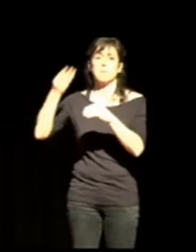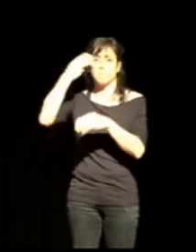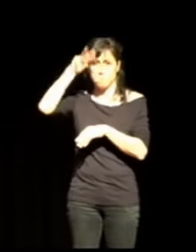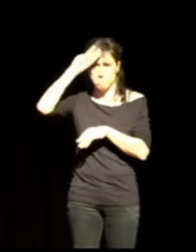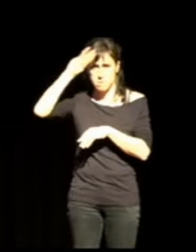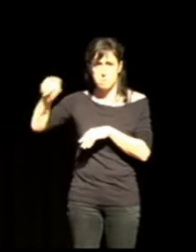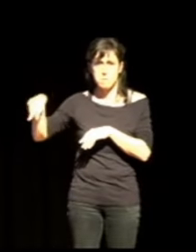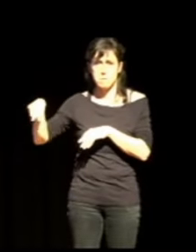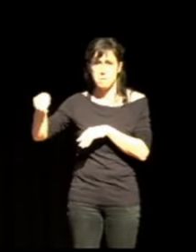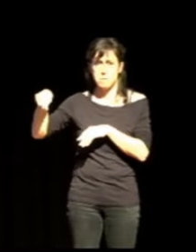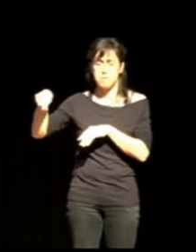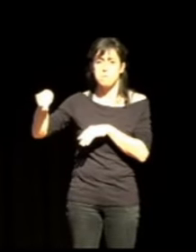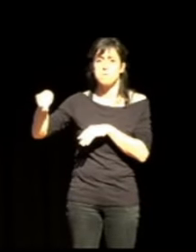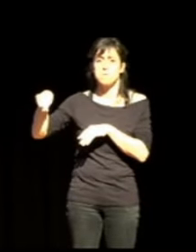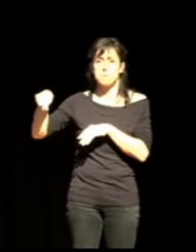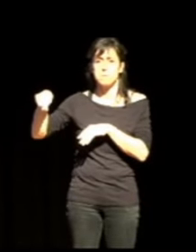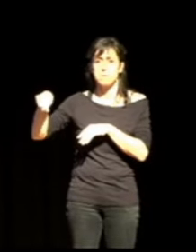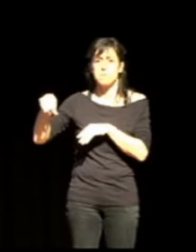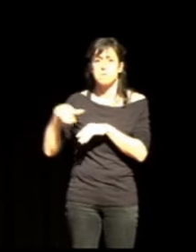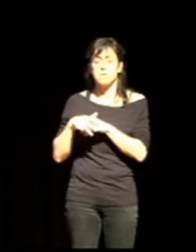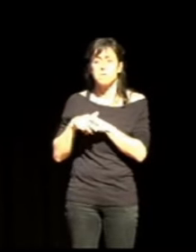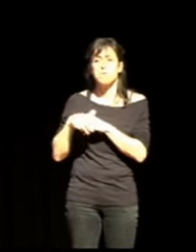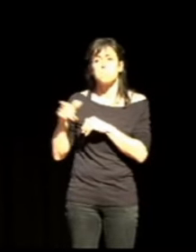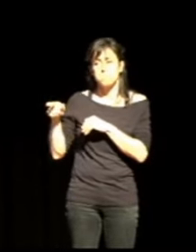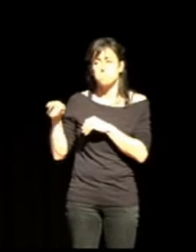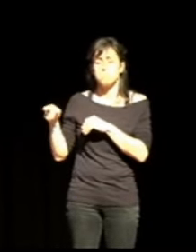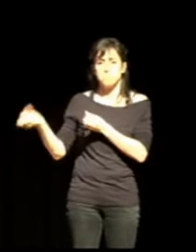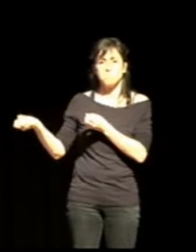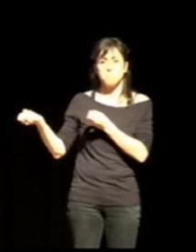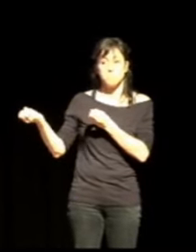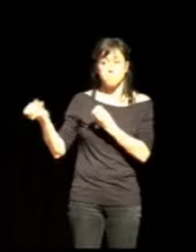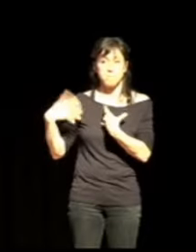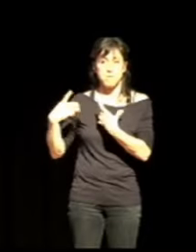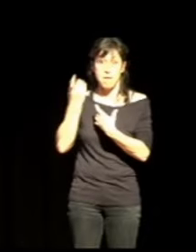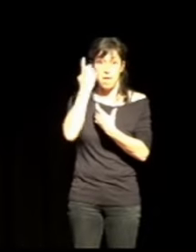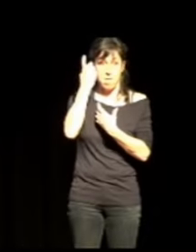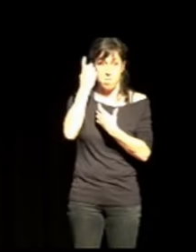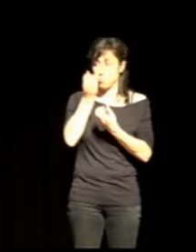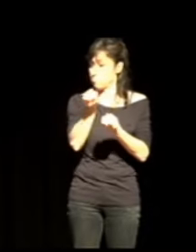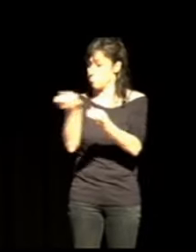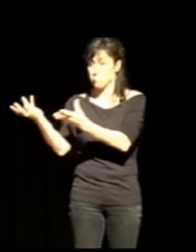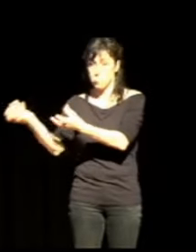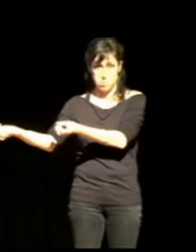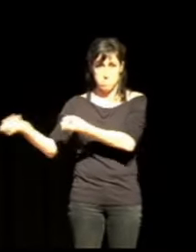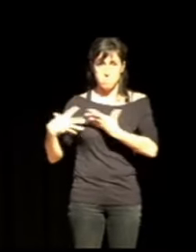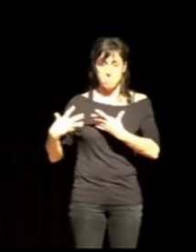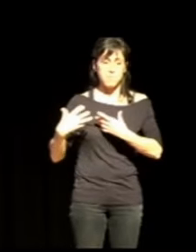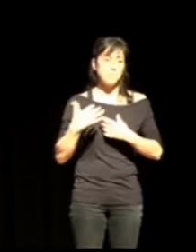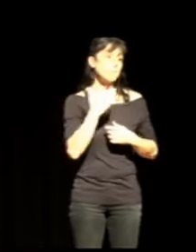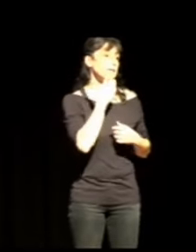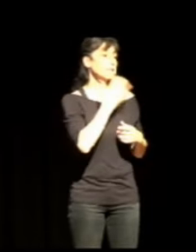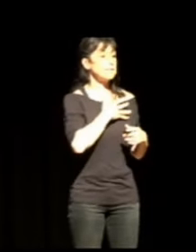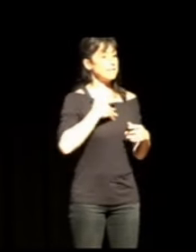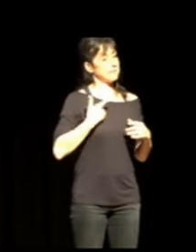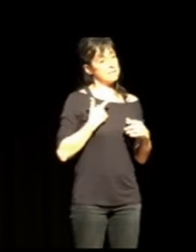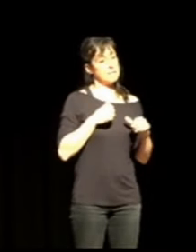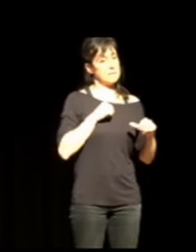y me comentaban esto, que comentaban las alumnas. Si quieres salir conmigo, tienes que enviarme 3 fotos